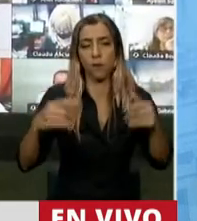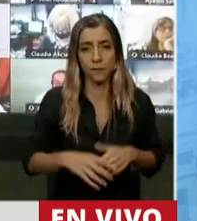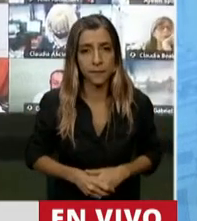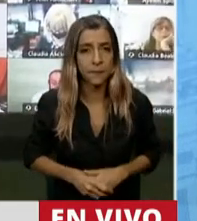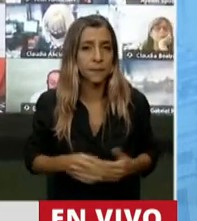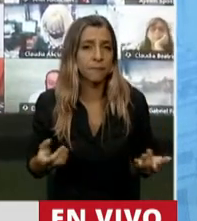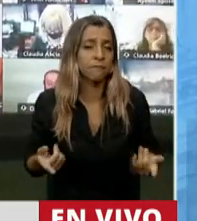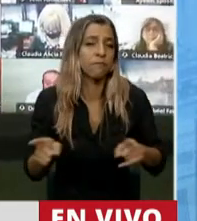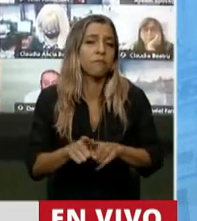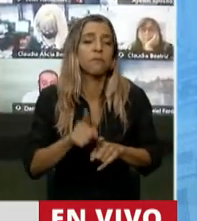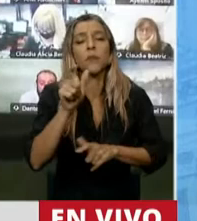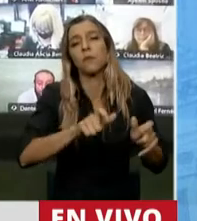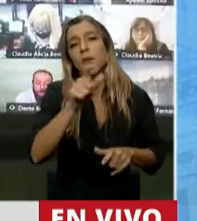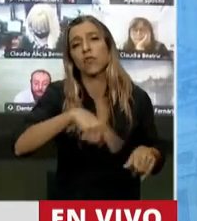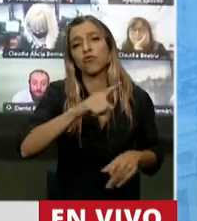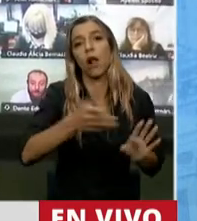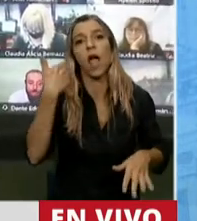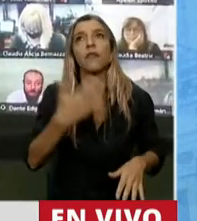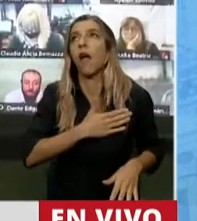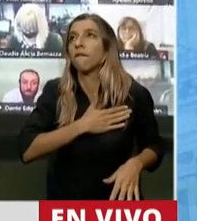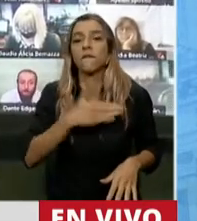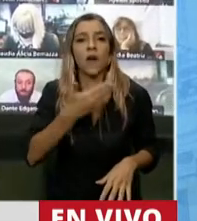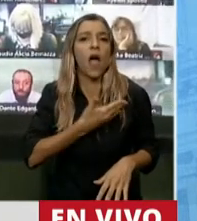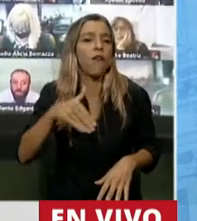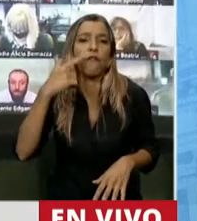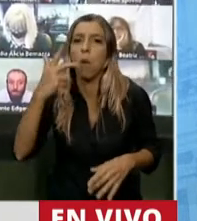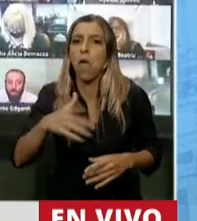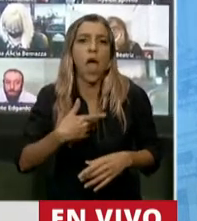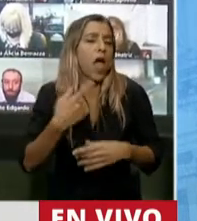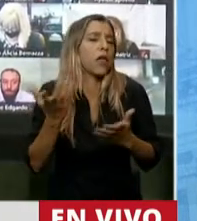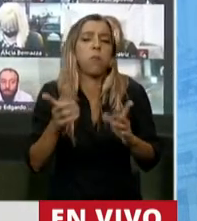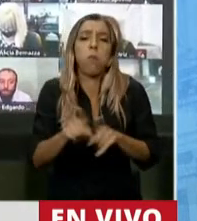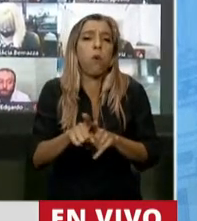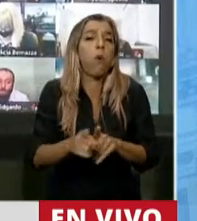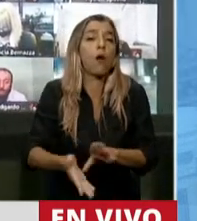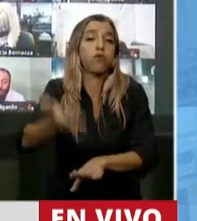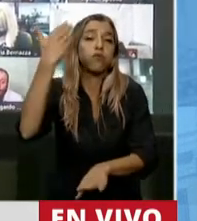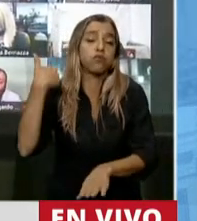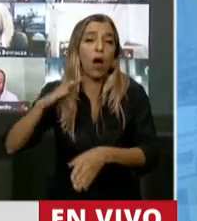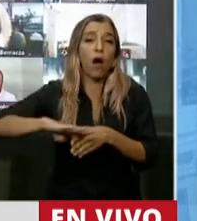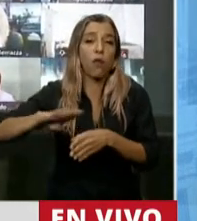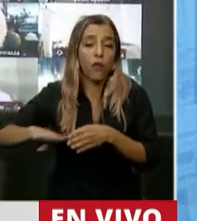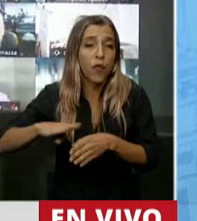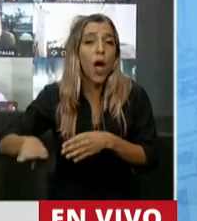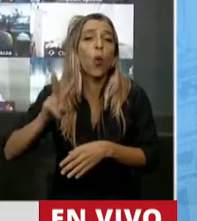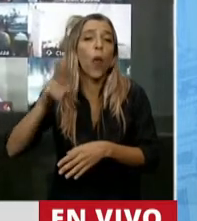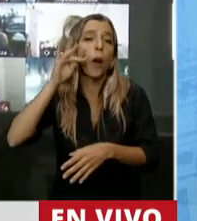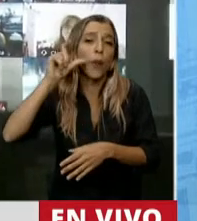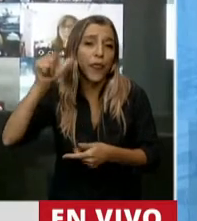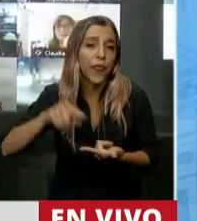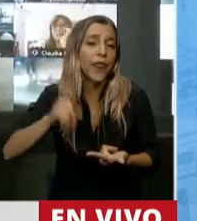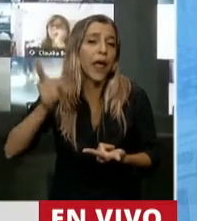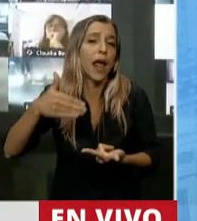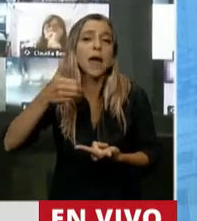Christine Lagarde y el FMI para endeudarnos como en el 76 con Videla y Martínez Dios, mientras le quitaban